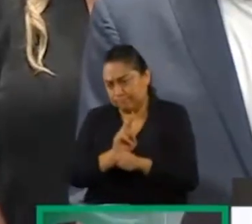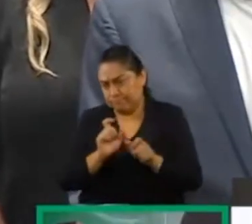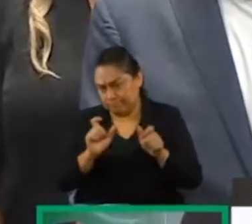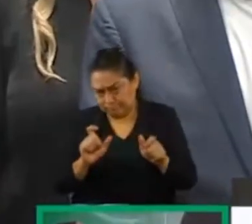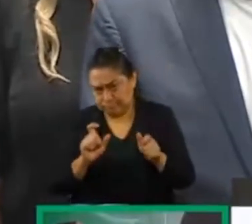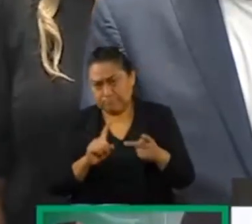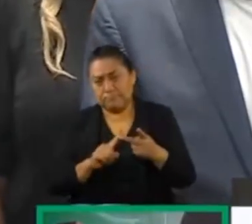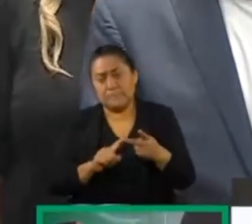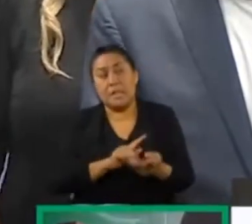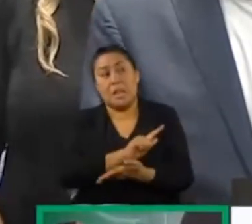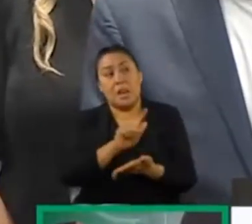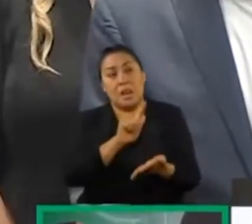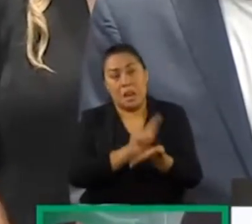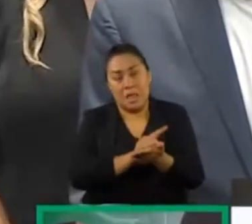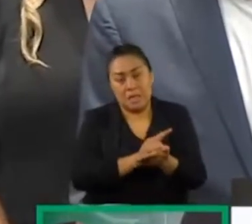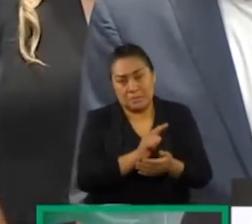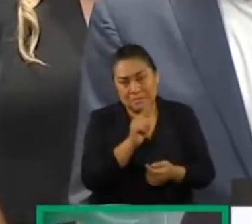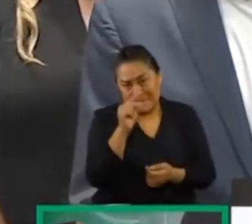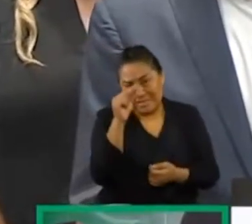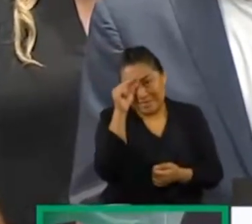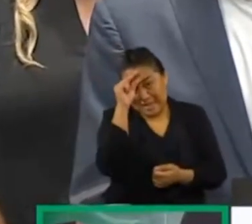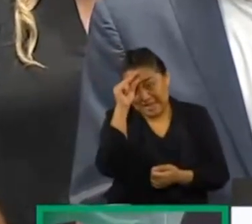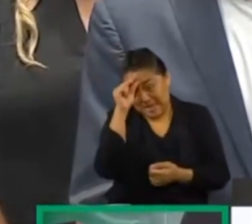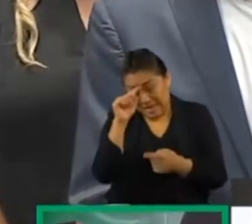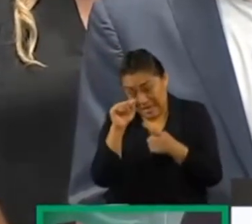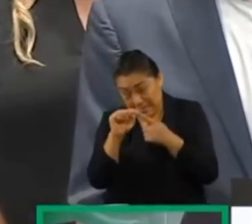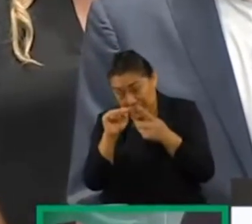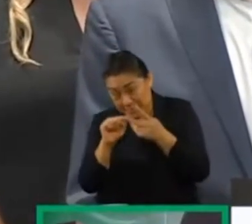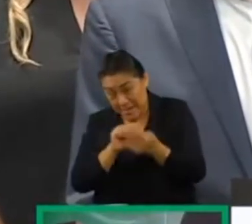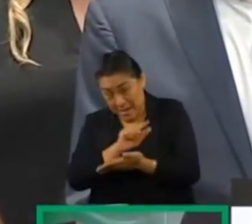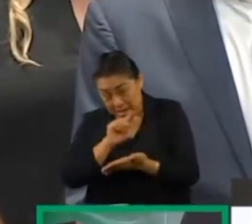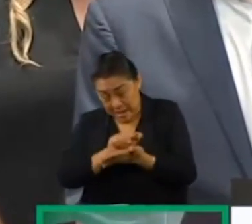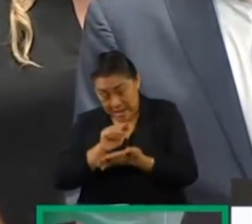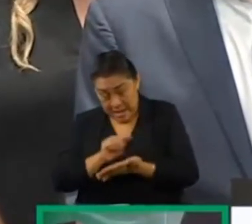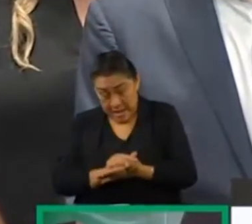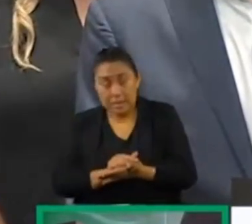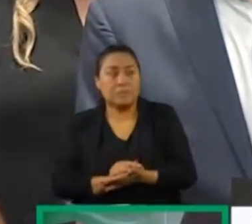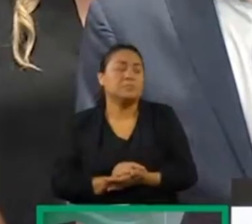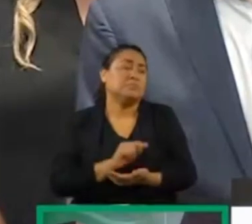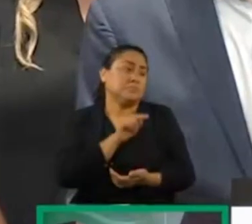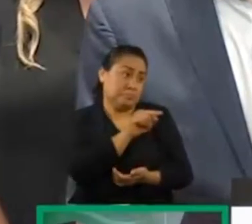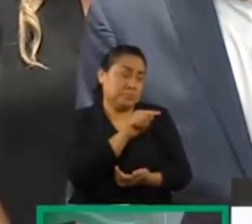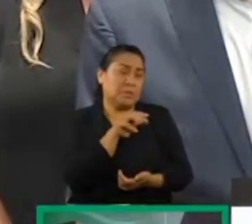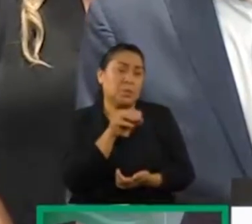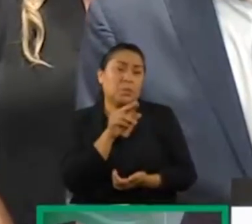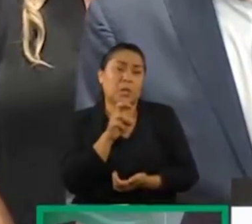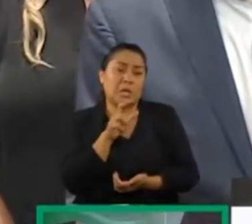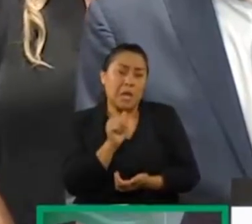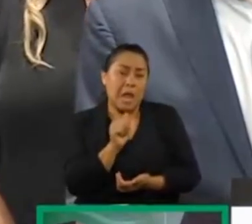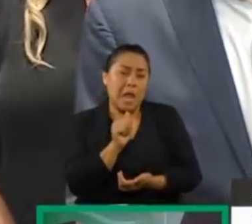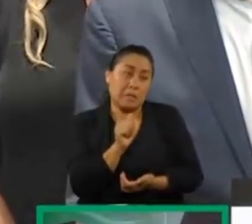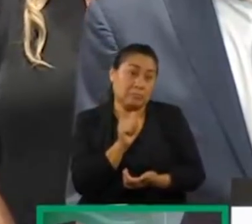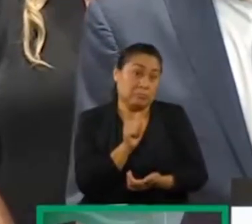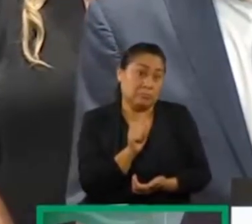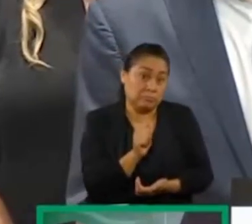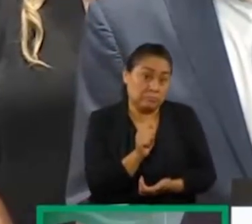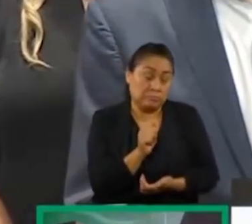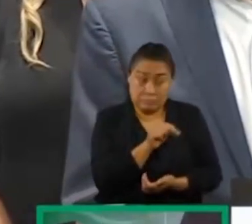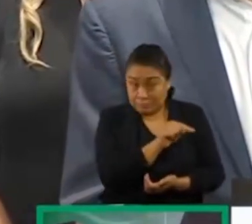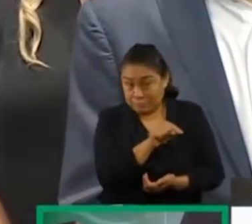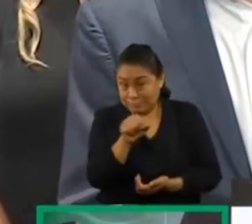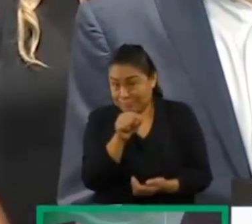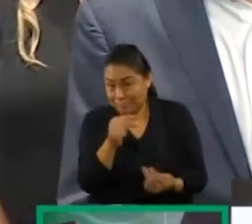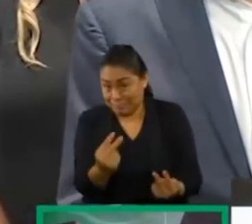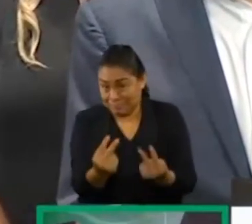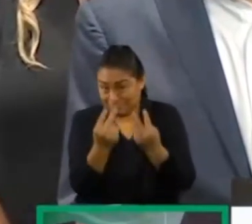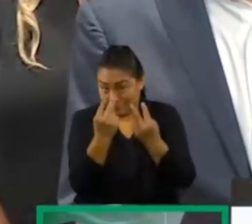en estas reformas, Morena pretende, amiga y amigo que nos